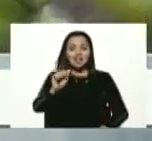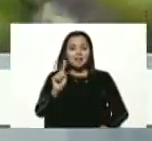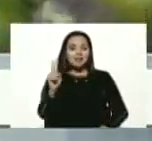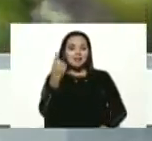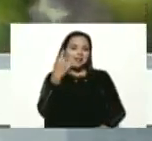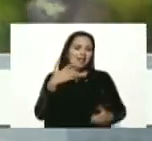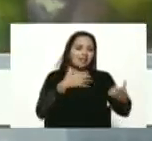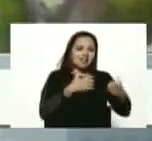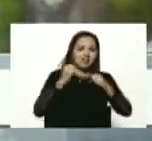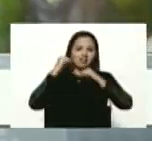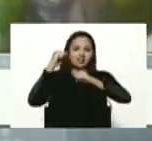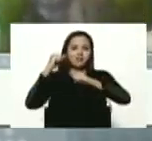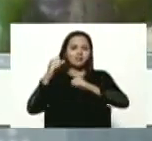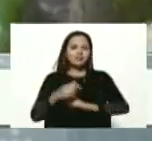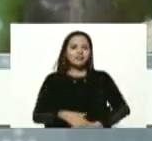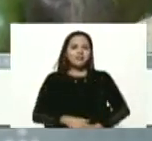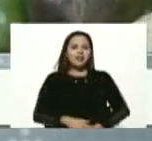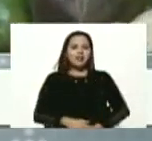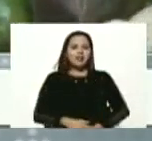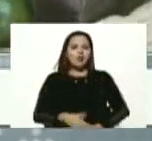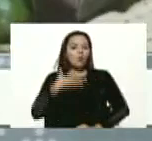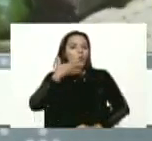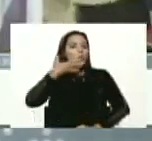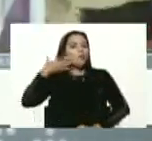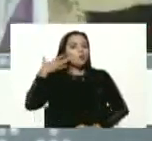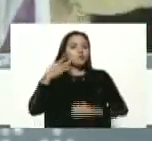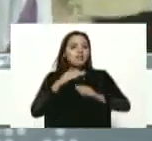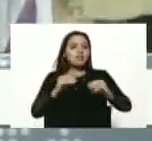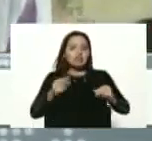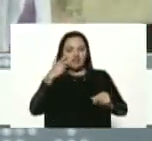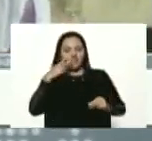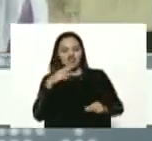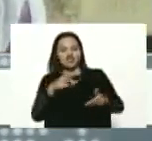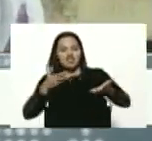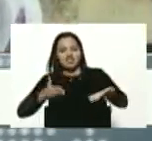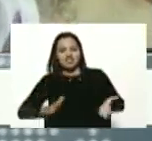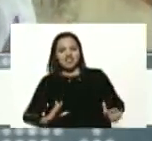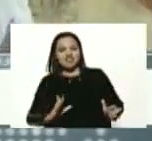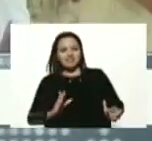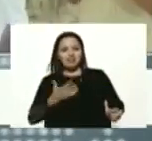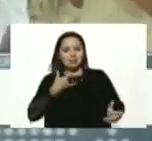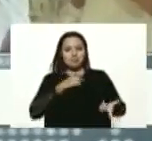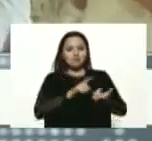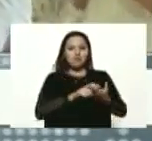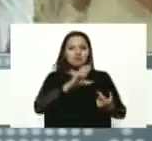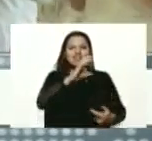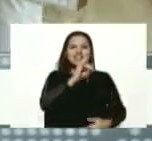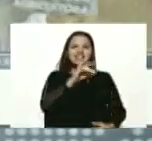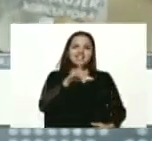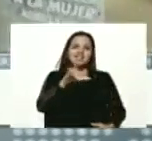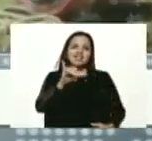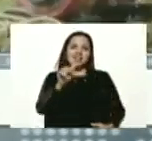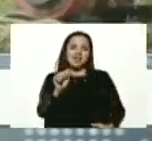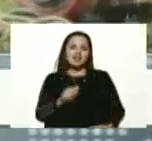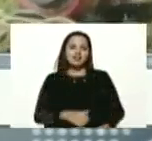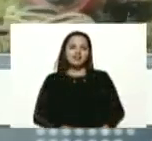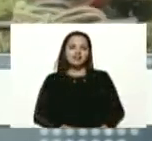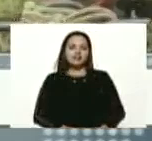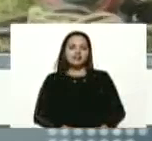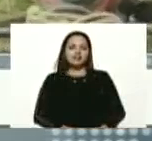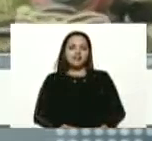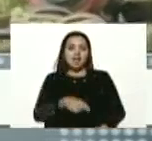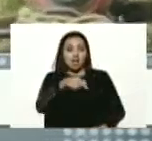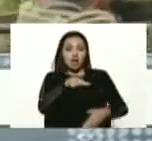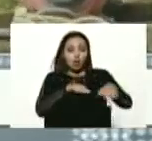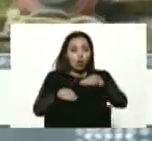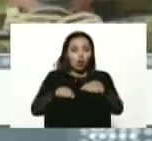Cojedes. Orgullosa, esa tierra vio nacer a Silvia, chica. Ahí en Cojedes, Silvia dio